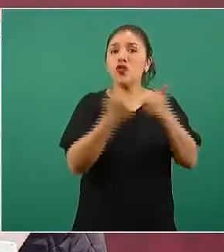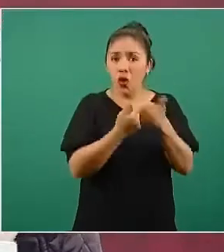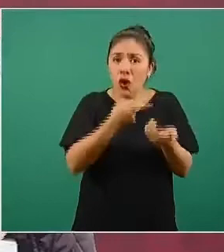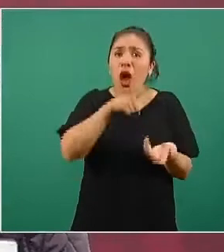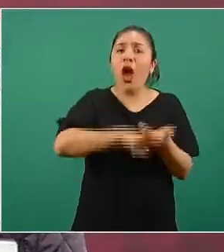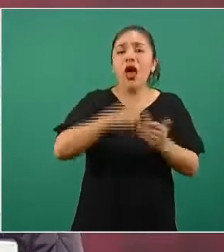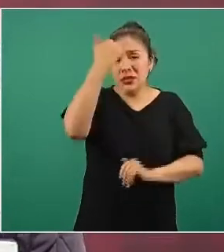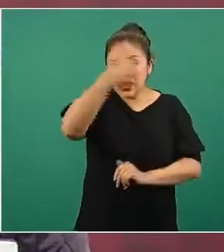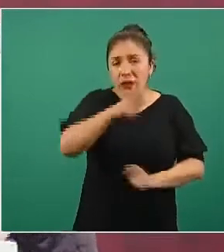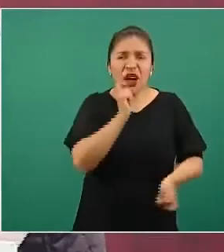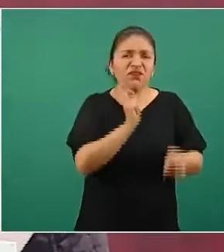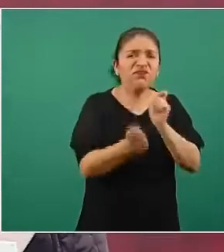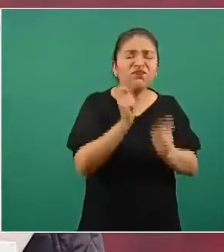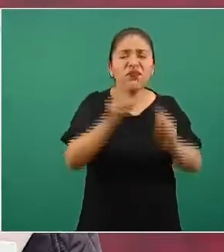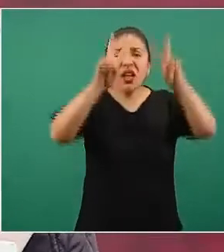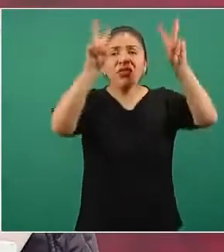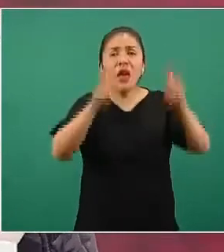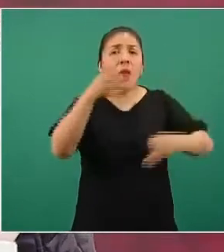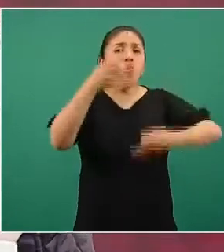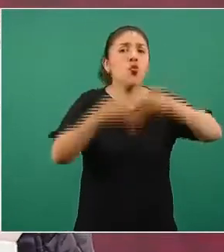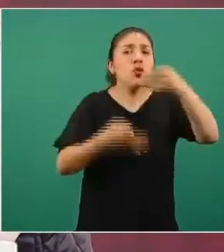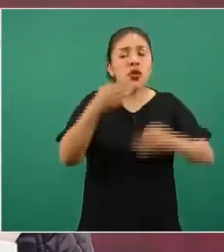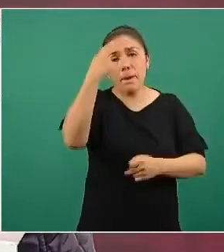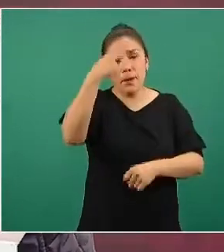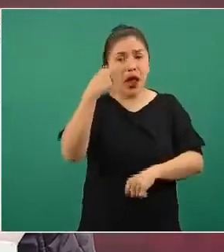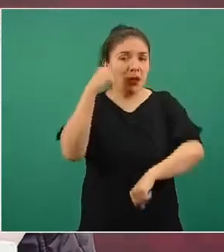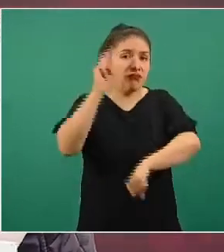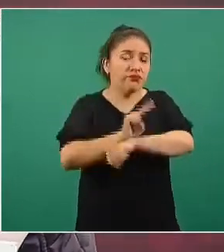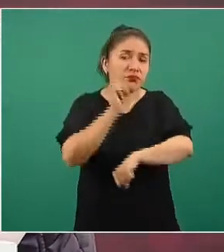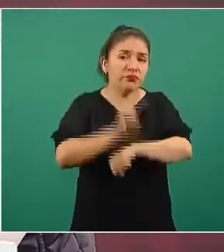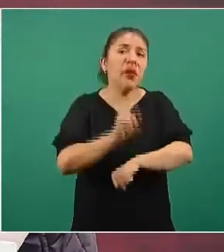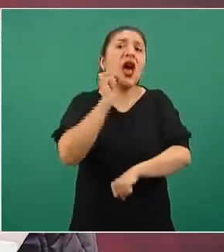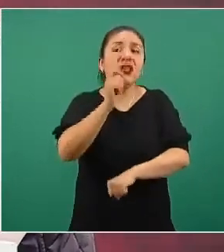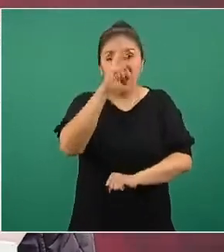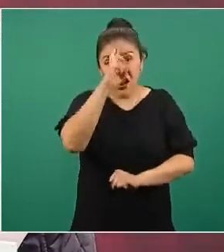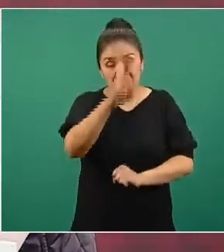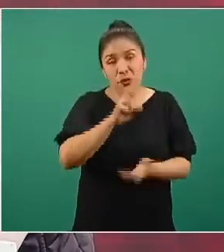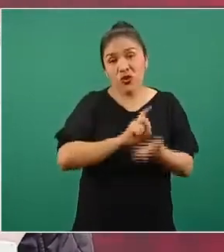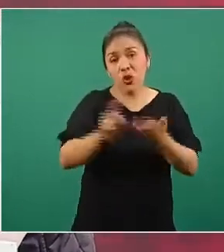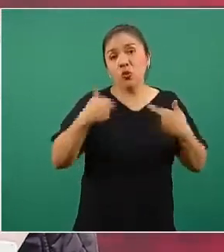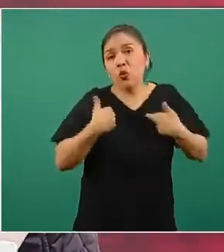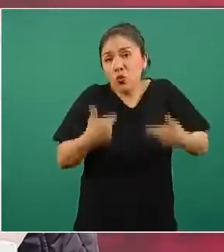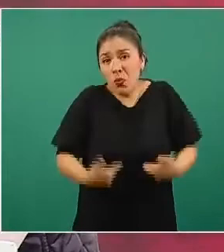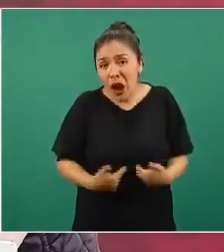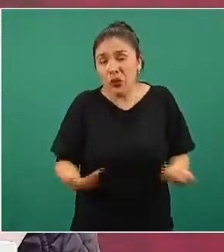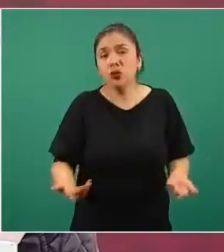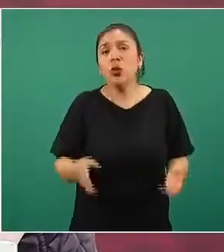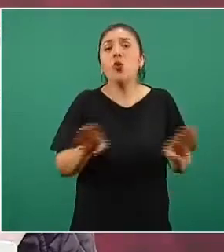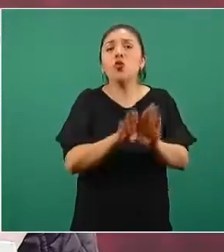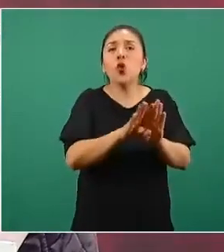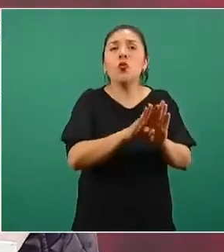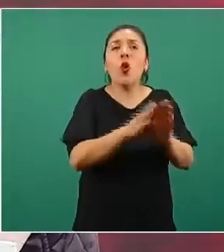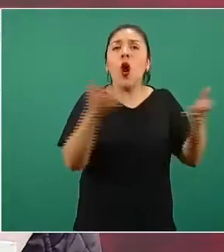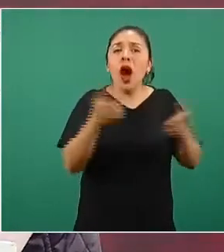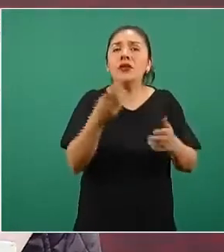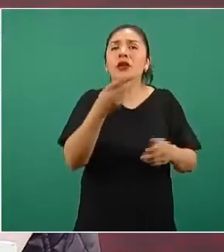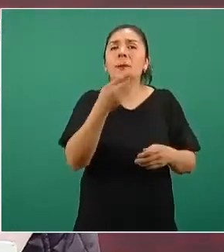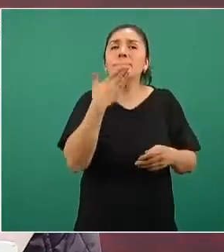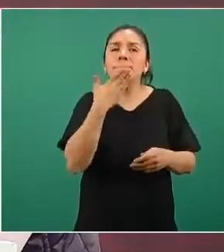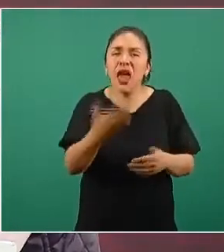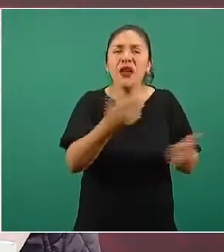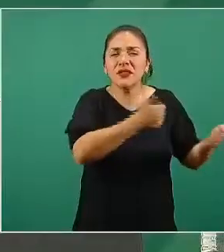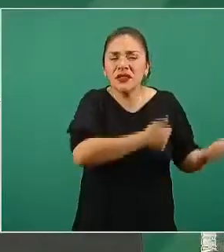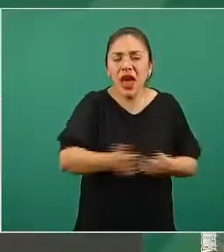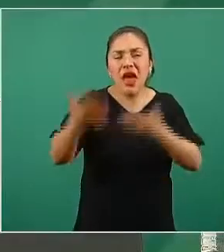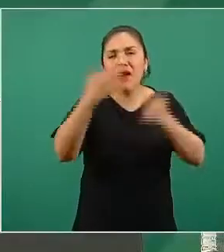para la vigilancia y respeto de los derechos humanos, la distribución correcta de las vacunas,